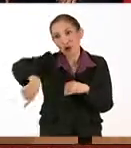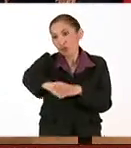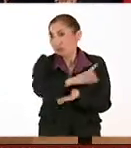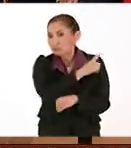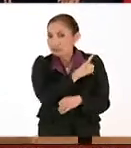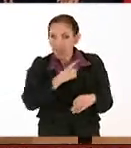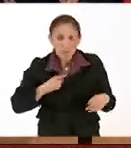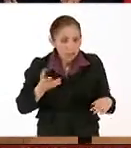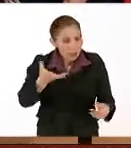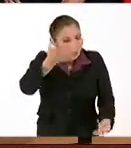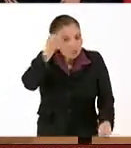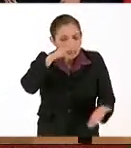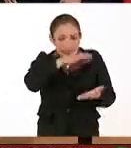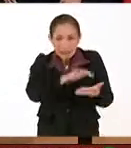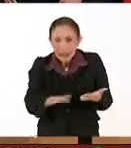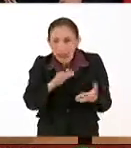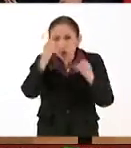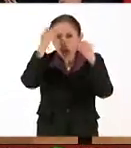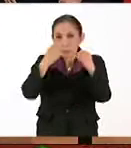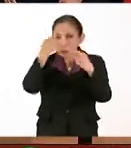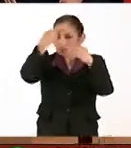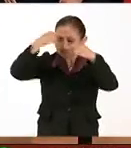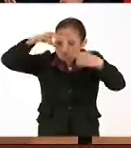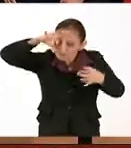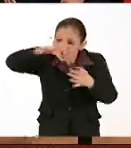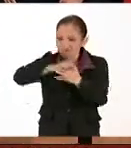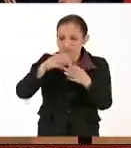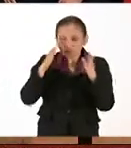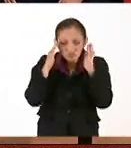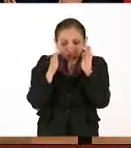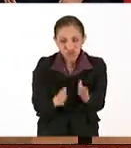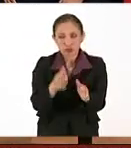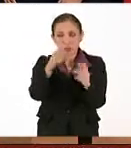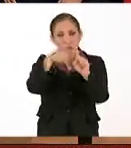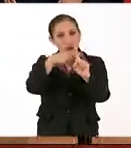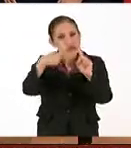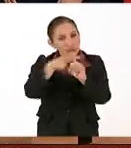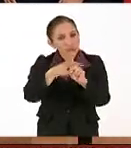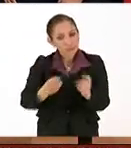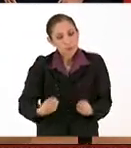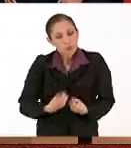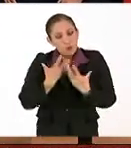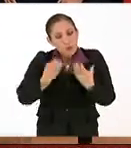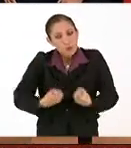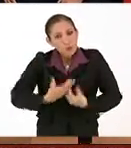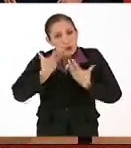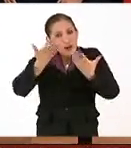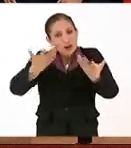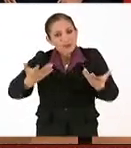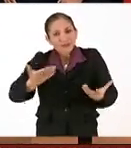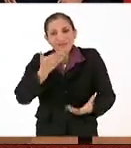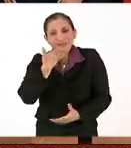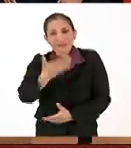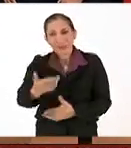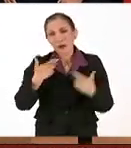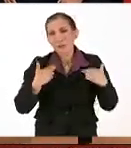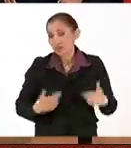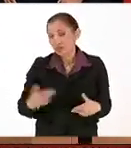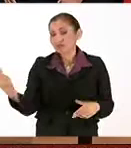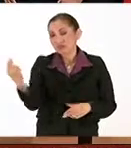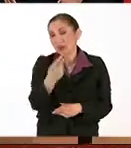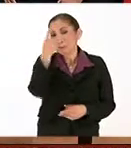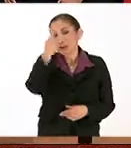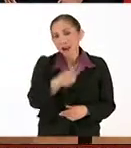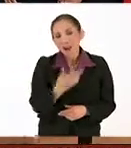nosotros, sobre todo leer, ocupar la mente en cosas positivas que enriquezcan al ser humano, doctor. Es algo imprescindible